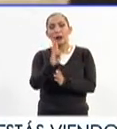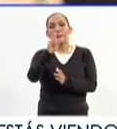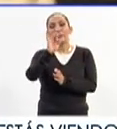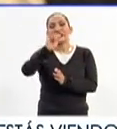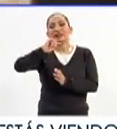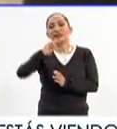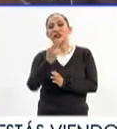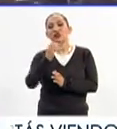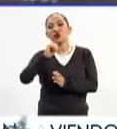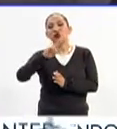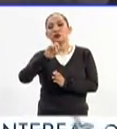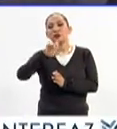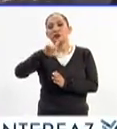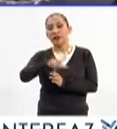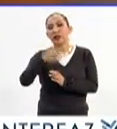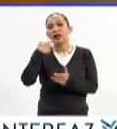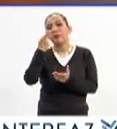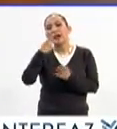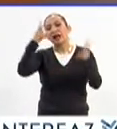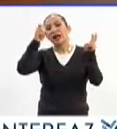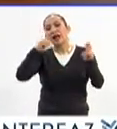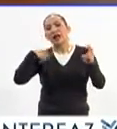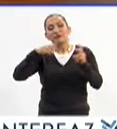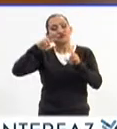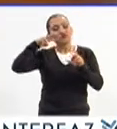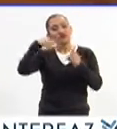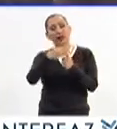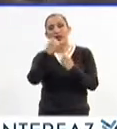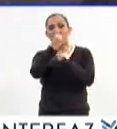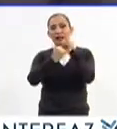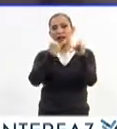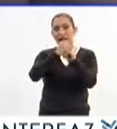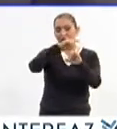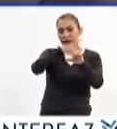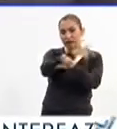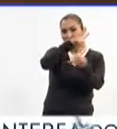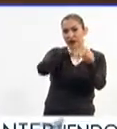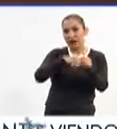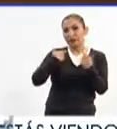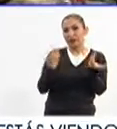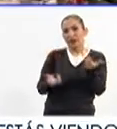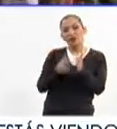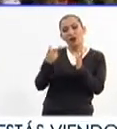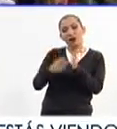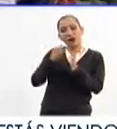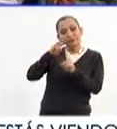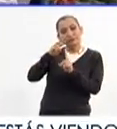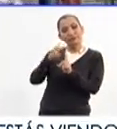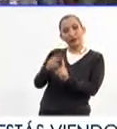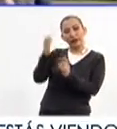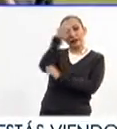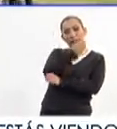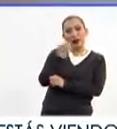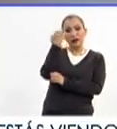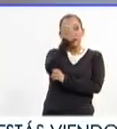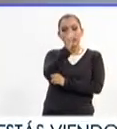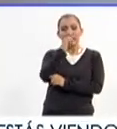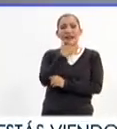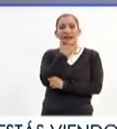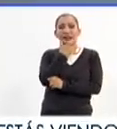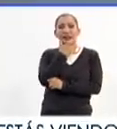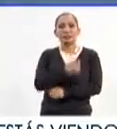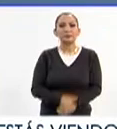Council, nos hablará sobre la perspectiva nacional e internacional de la tendencia y enfoque en la evaluación del